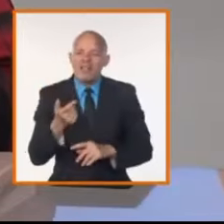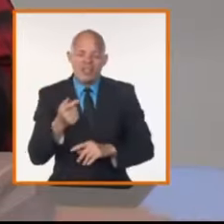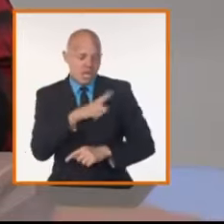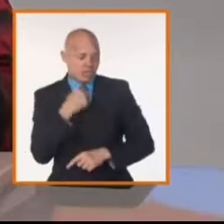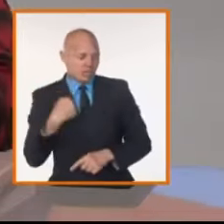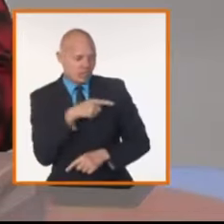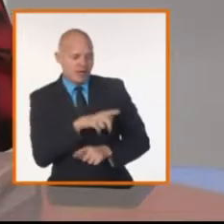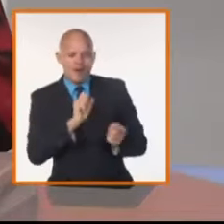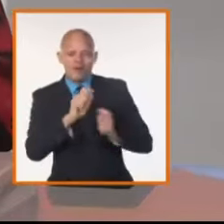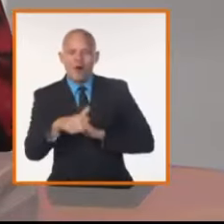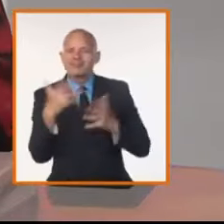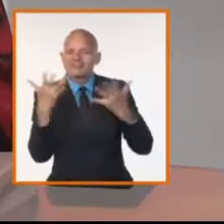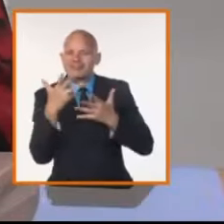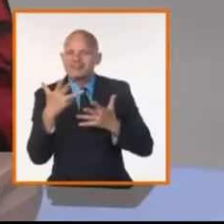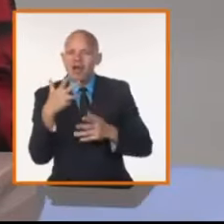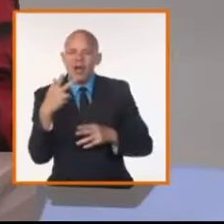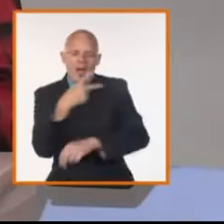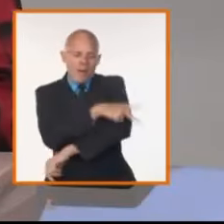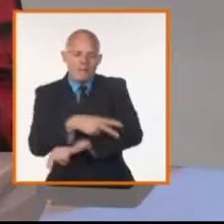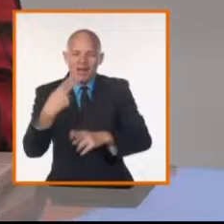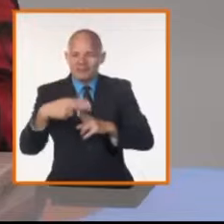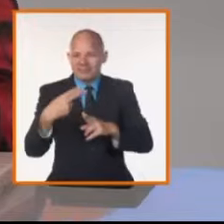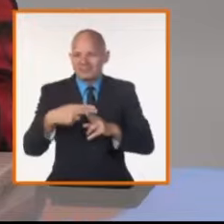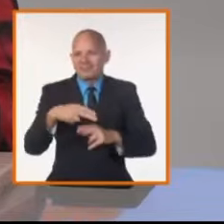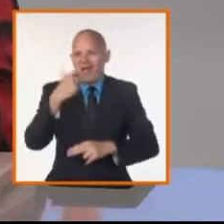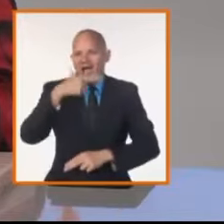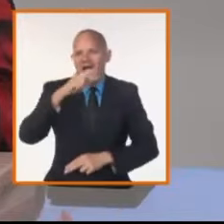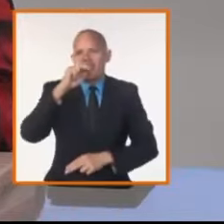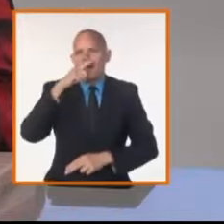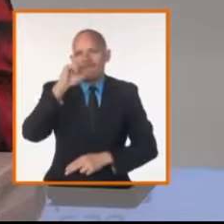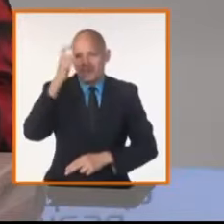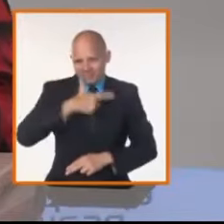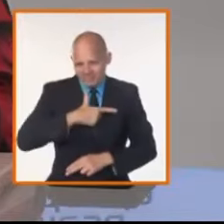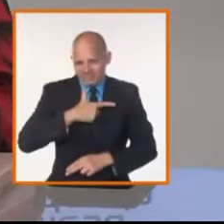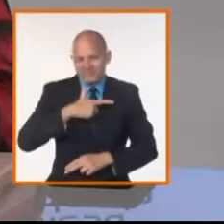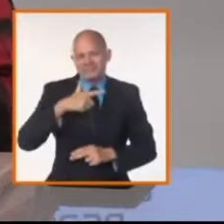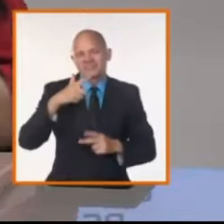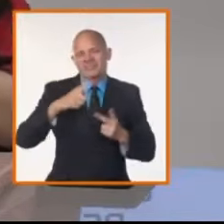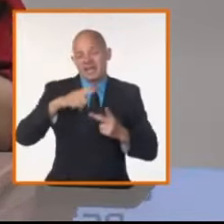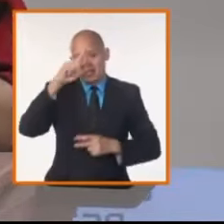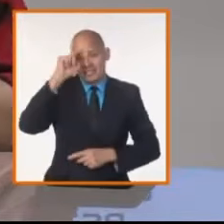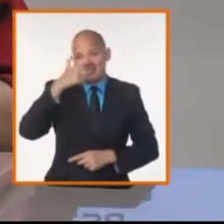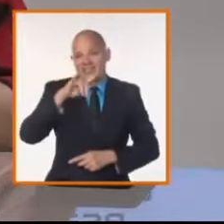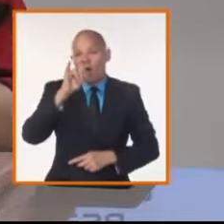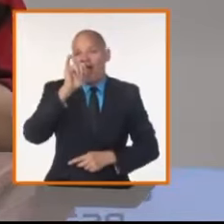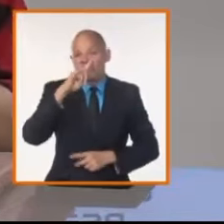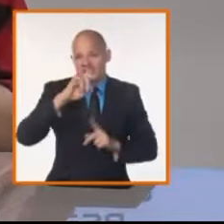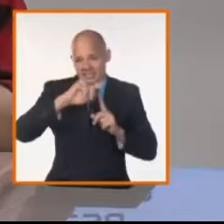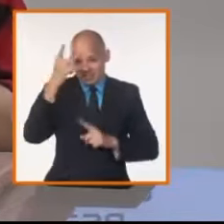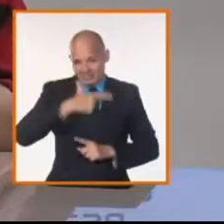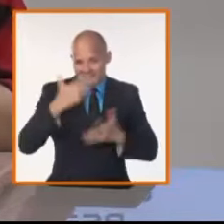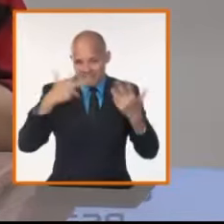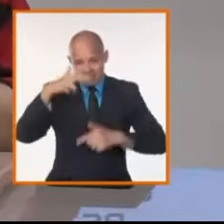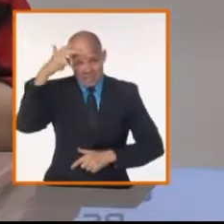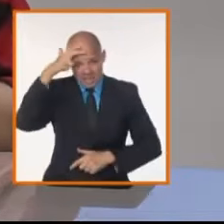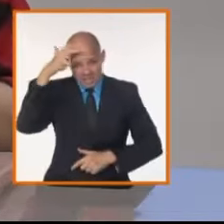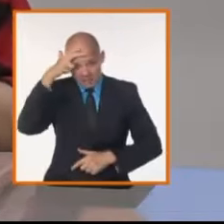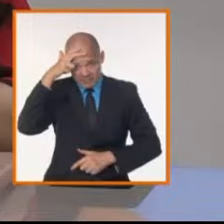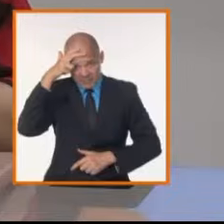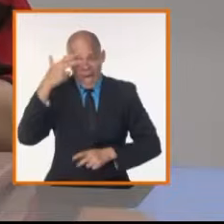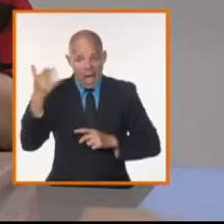importó 107 millones de tonelada Un aumento como decíamos hace instante de un 24 por con respecto